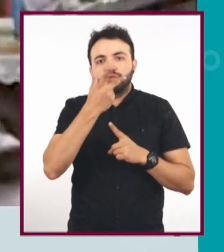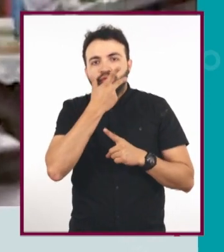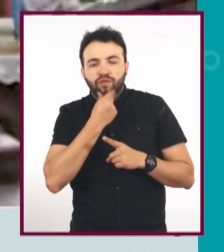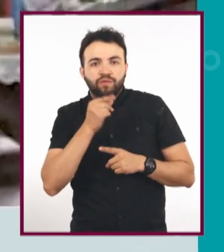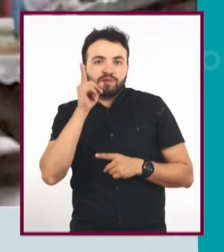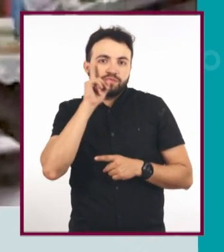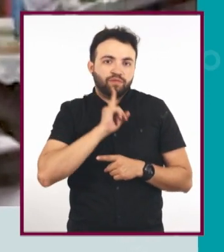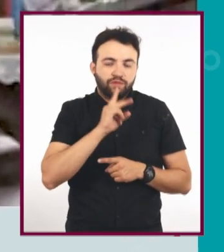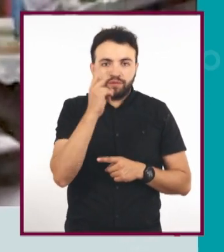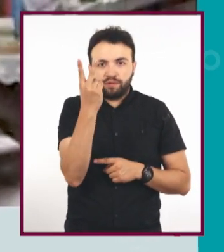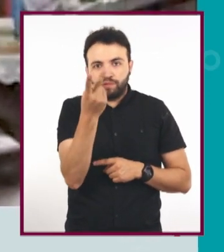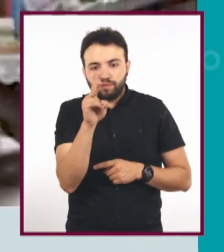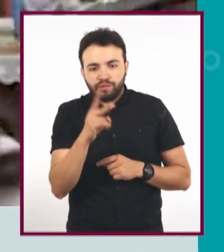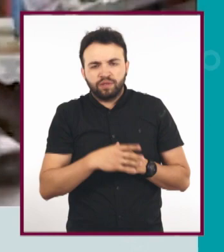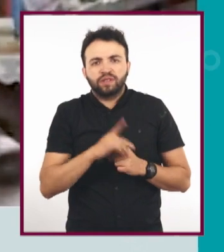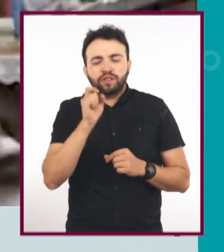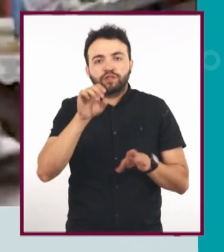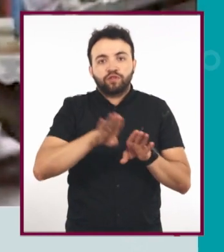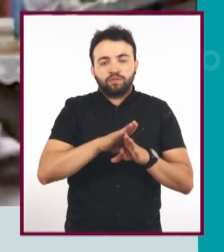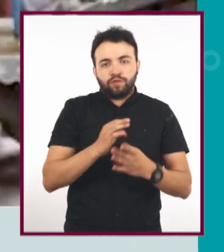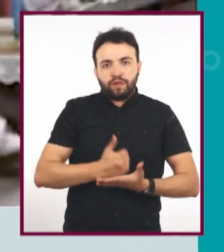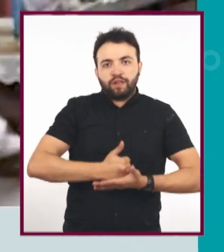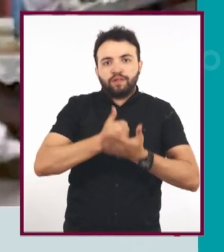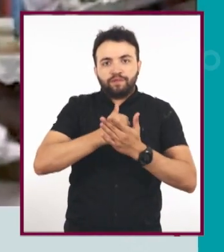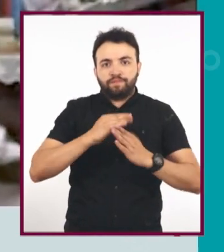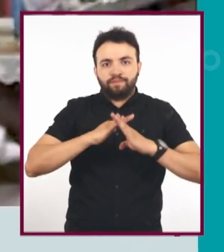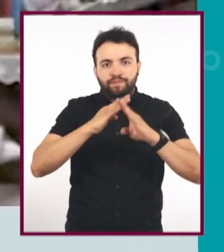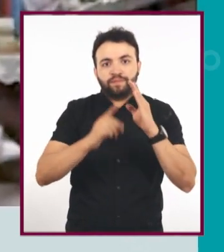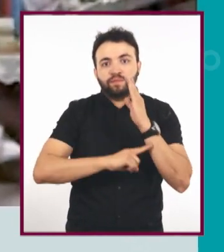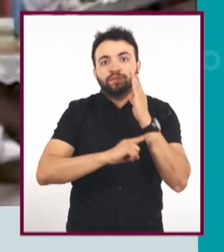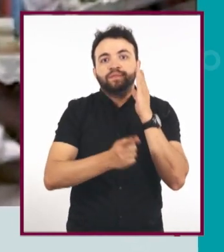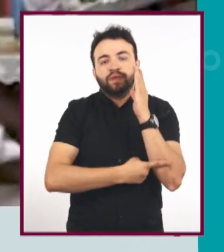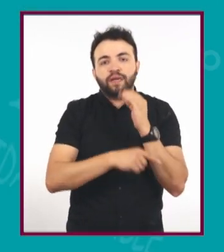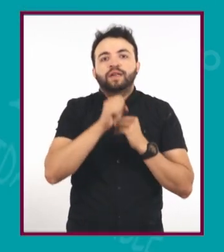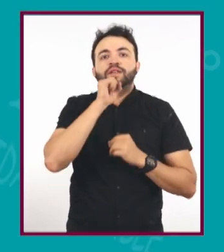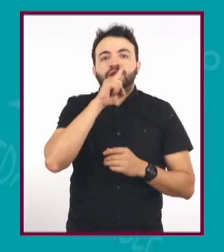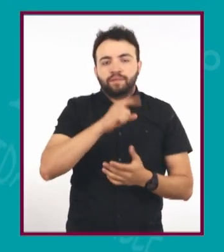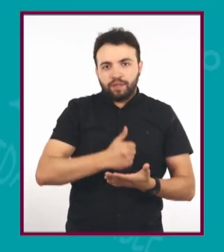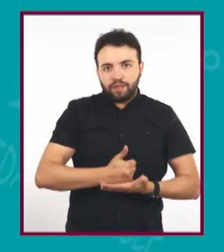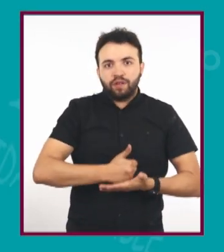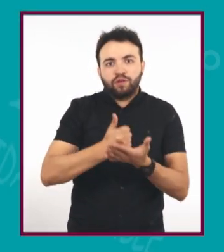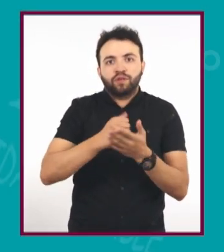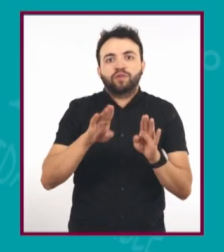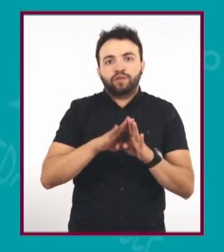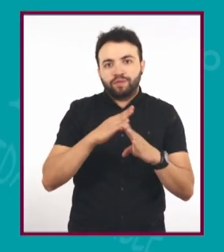salud, que esté más cercano pues a tu locación.